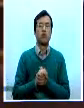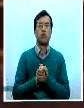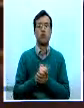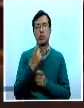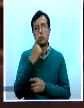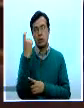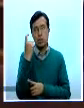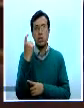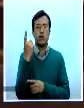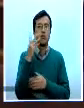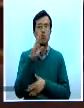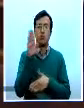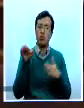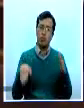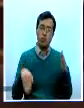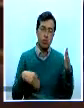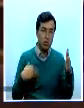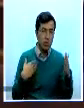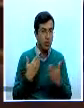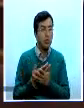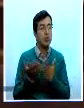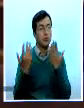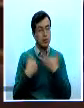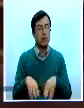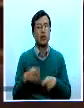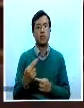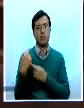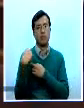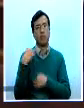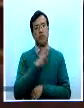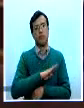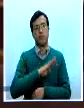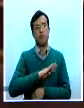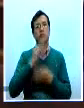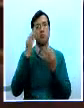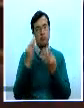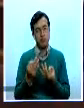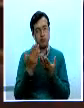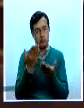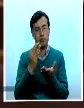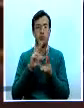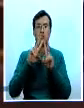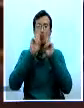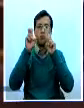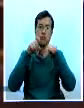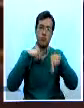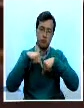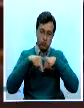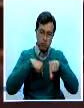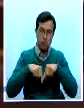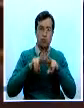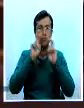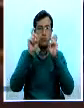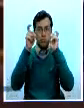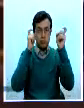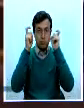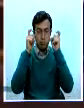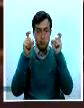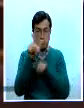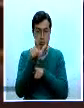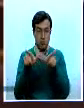entonces todos hemos hecho dispositivos en lo que la competencia municipal lo tiene no que es justamente el tema de tránsito el tema del control del